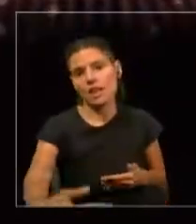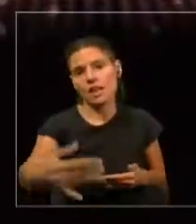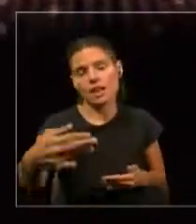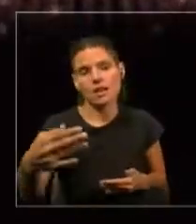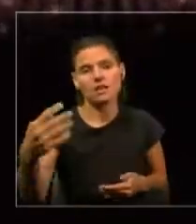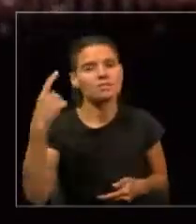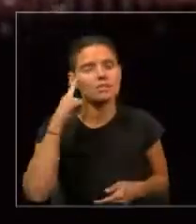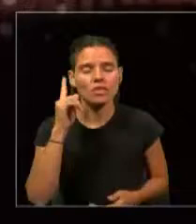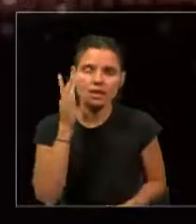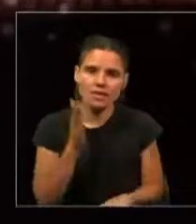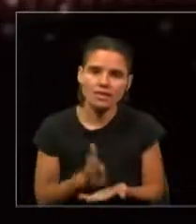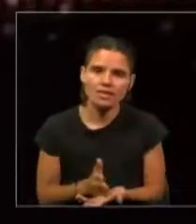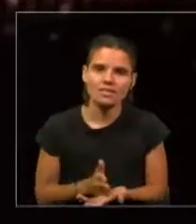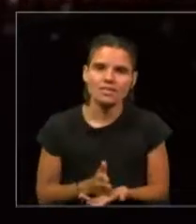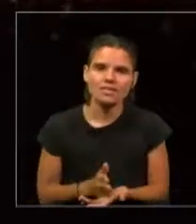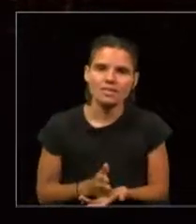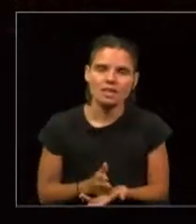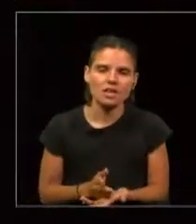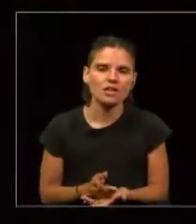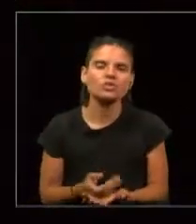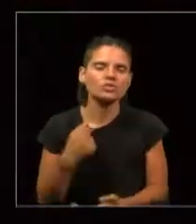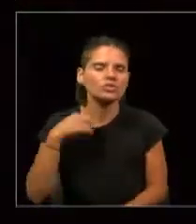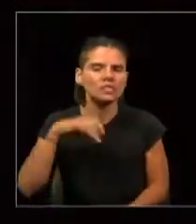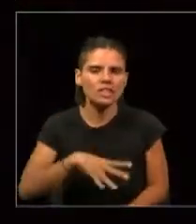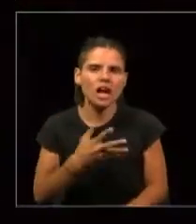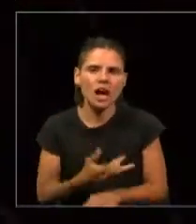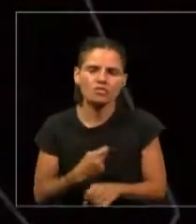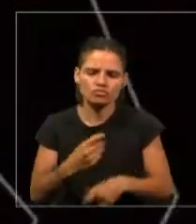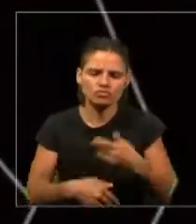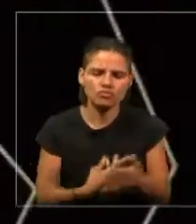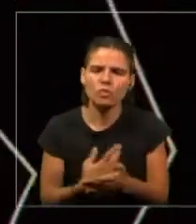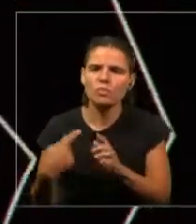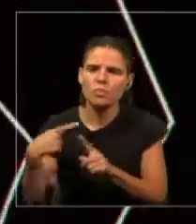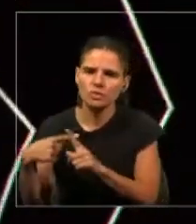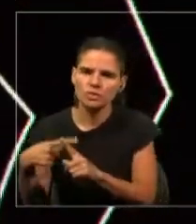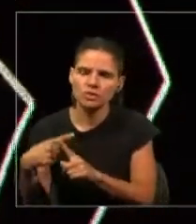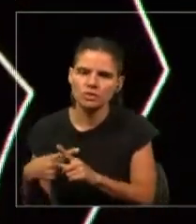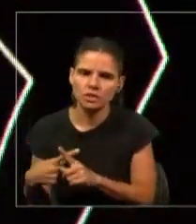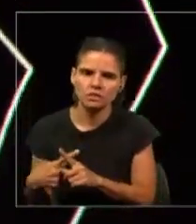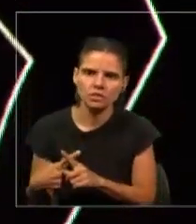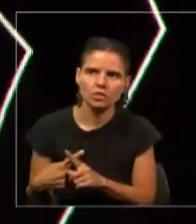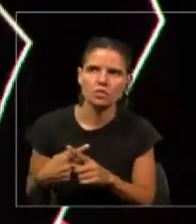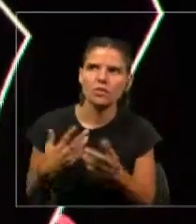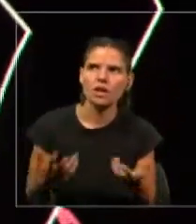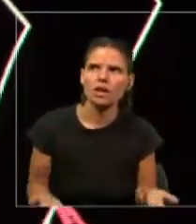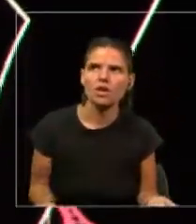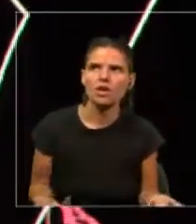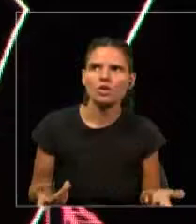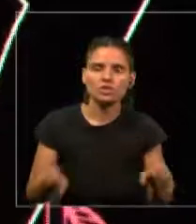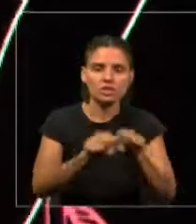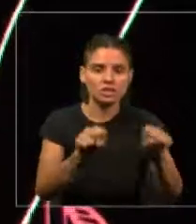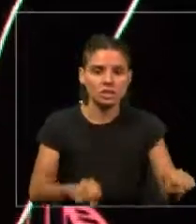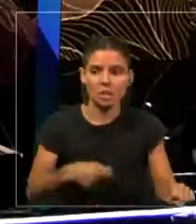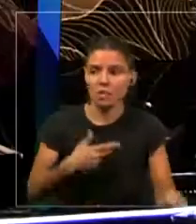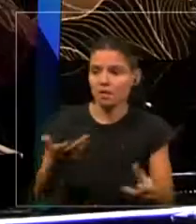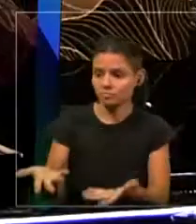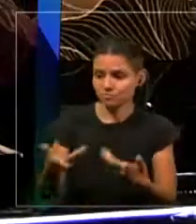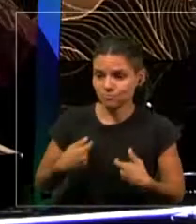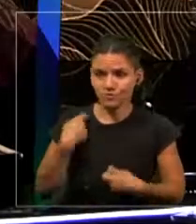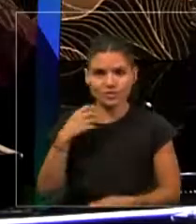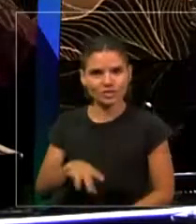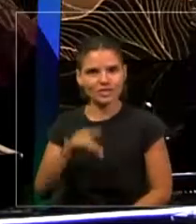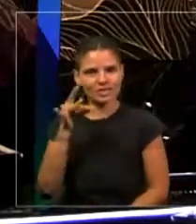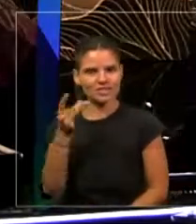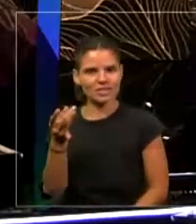algo. No dudo que hay funcionalidades positivas mientras los sistemas nos dejen a nosotros la mano. Pero cuando